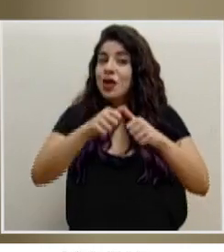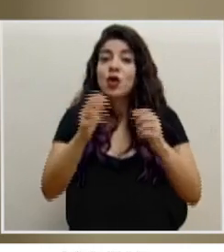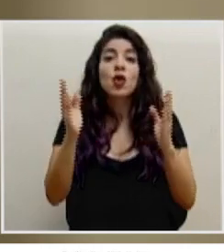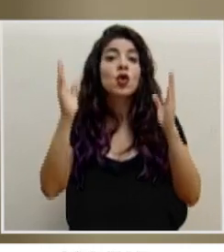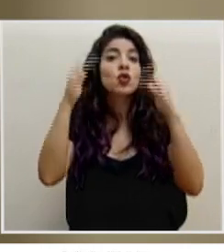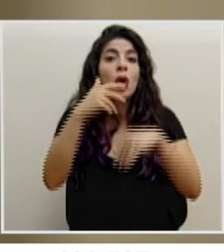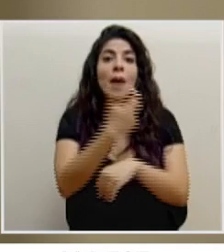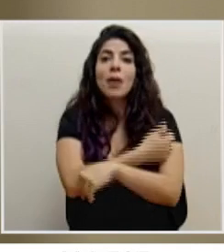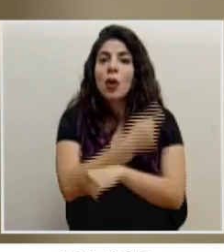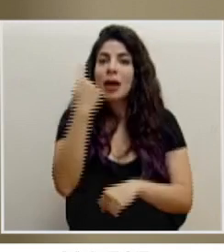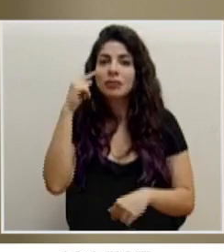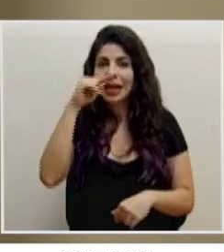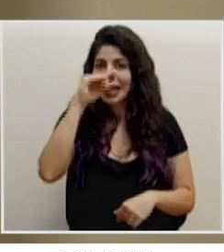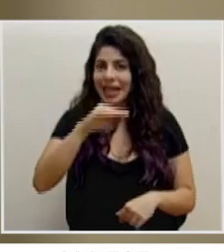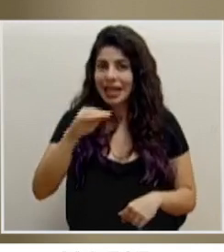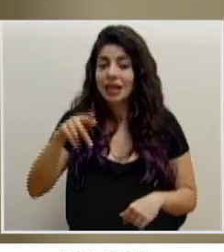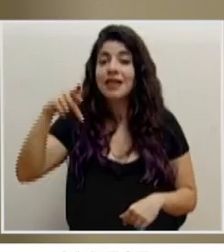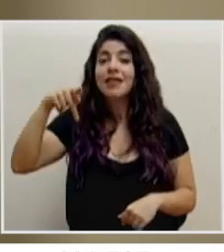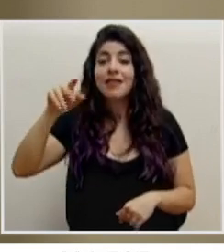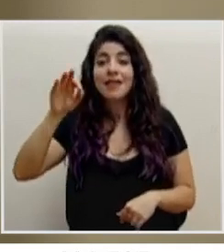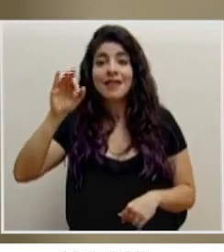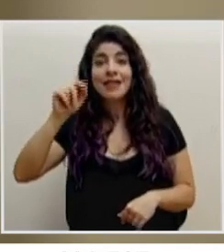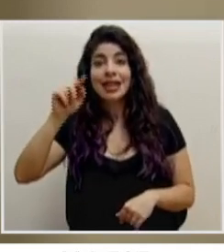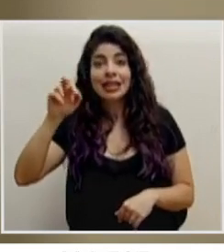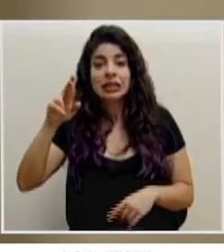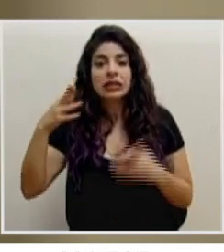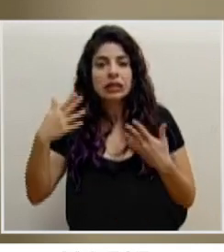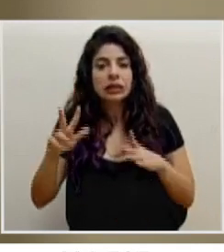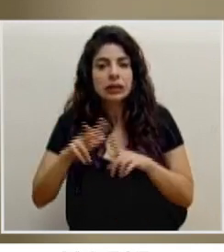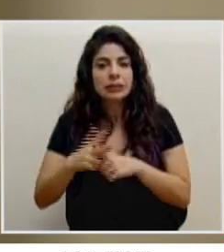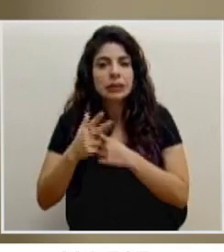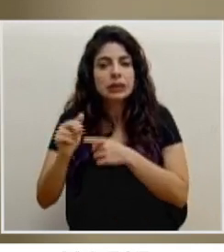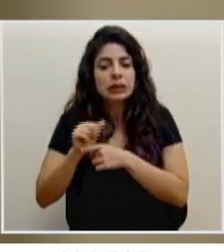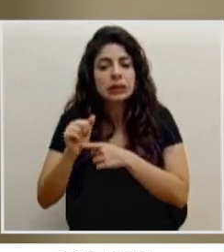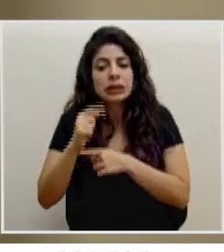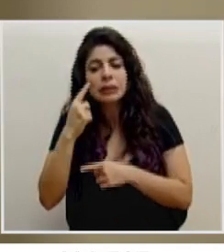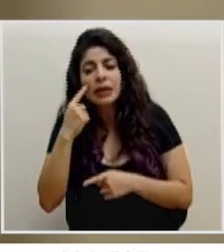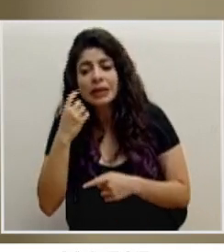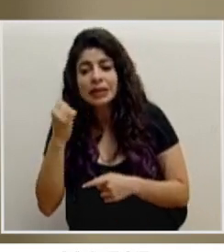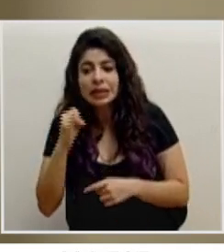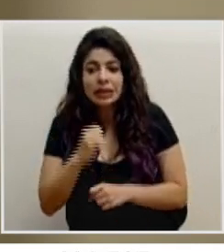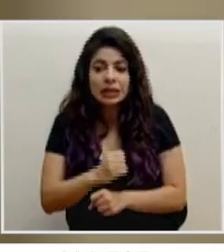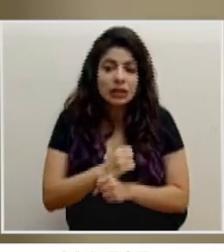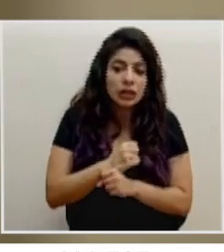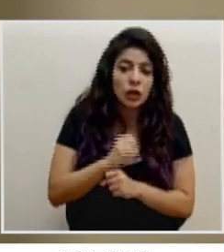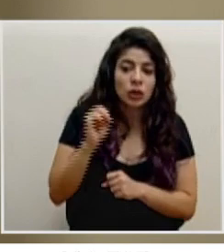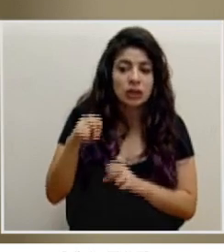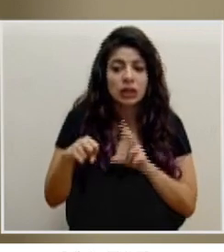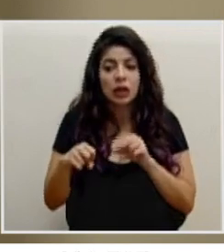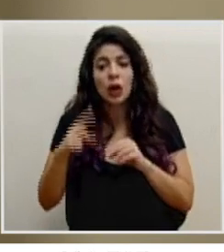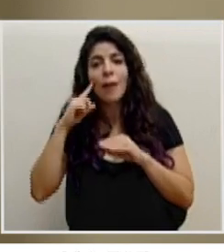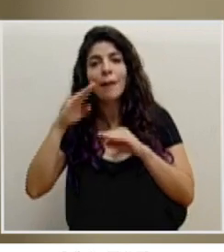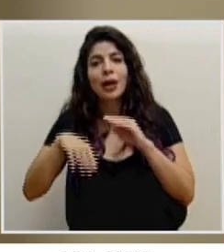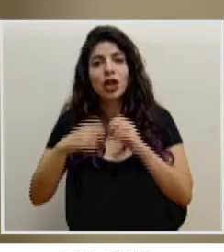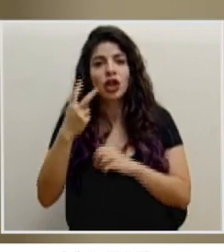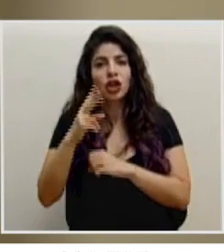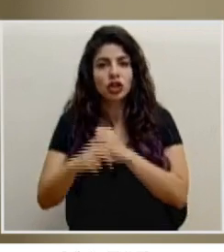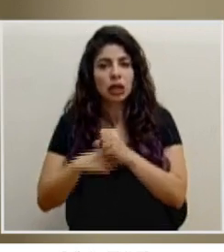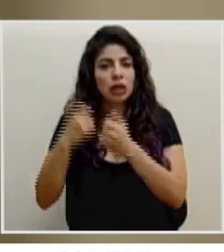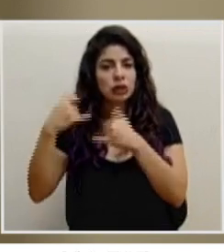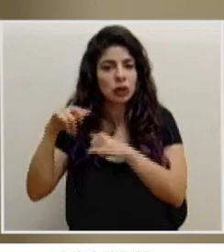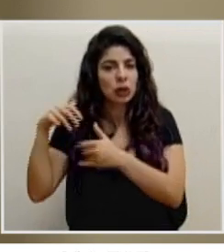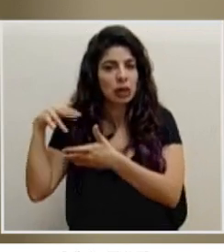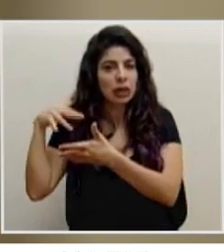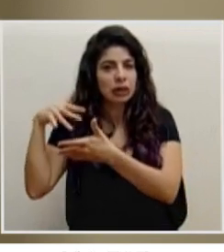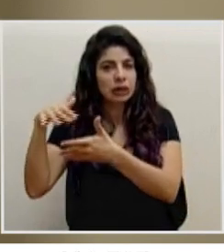dosis pediátricas. Tenemos la noticia que Pfizer ya inició un ensayo para ver la seguridad y eficacia de la vacuna en menores de 12 años. Y